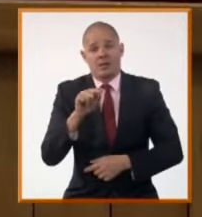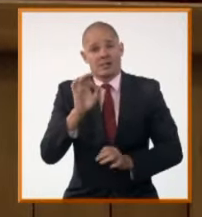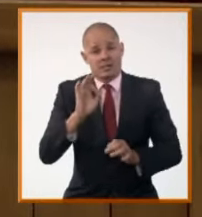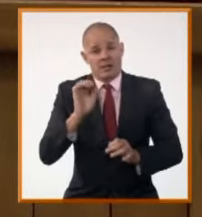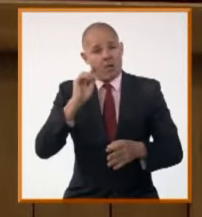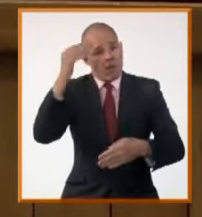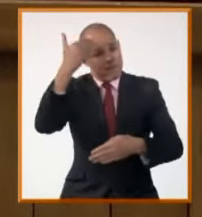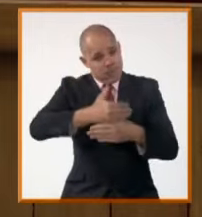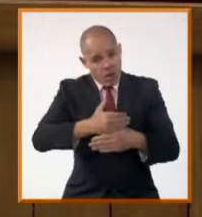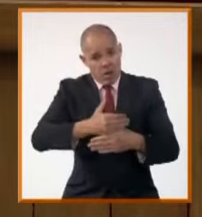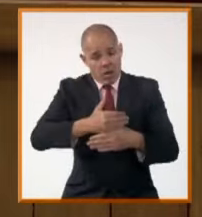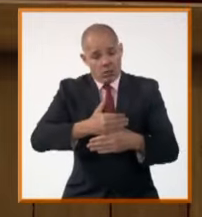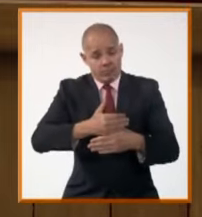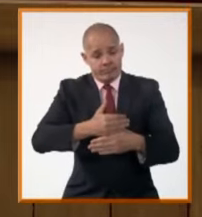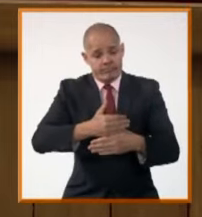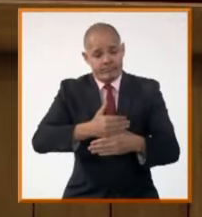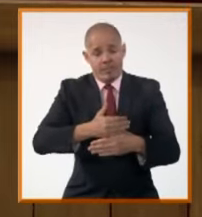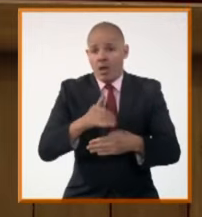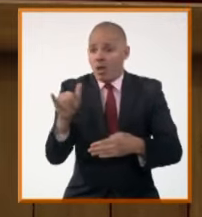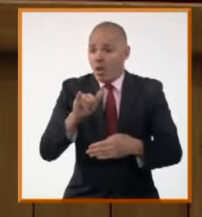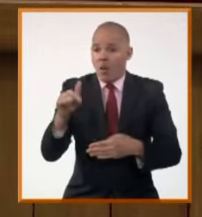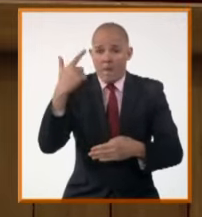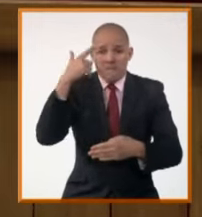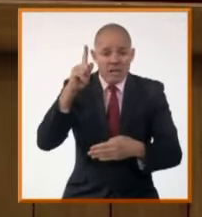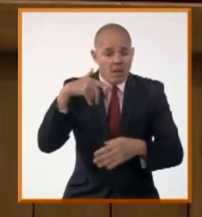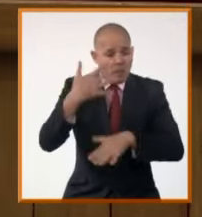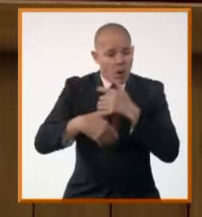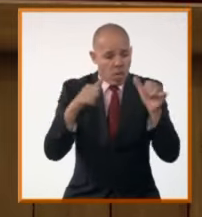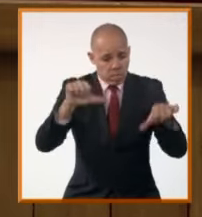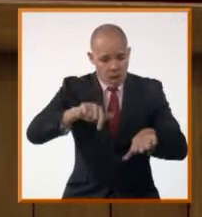del mundo, hemos tenido que enfrentar esas crisis globales